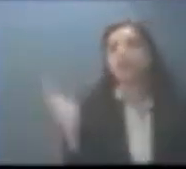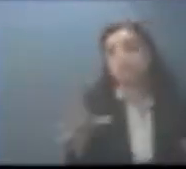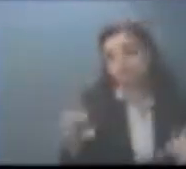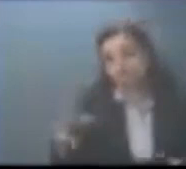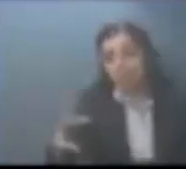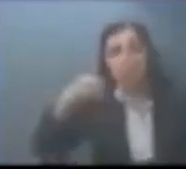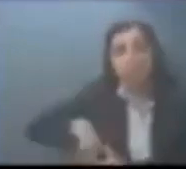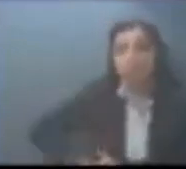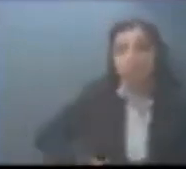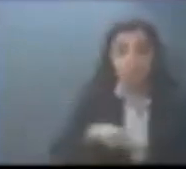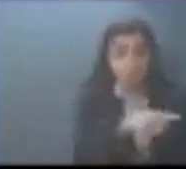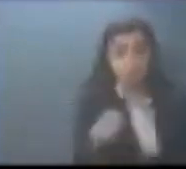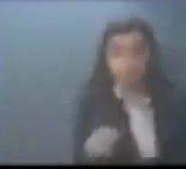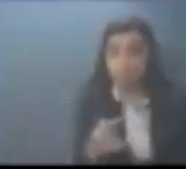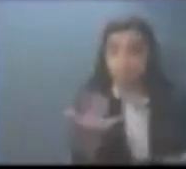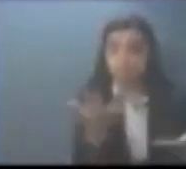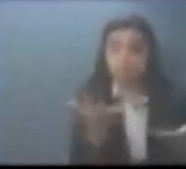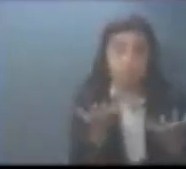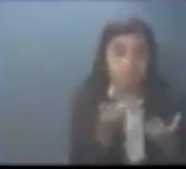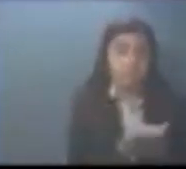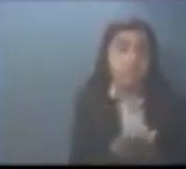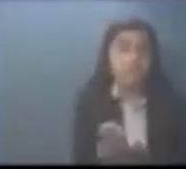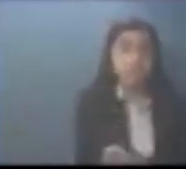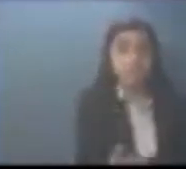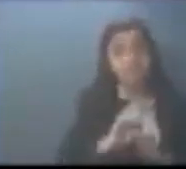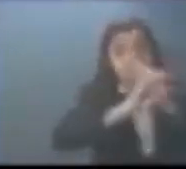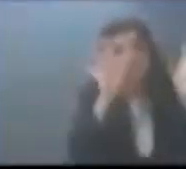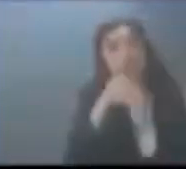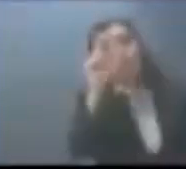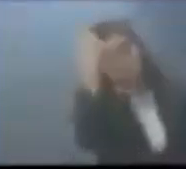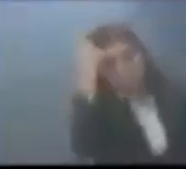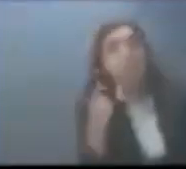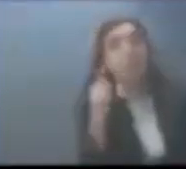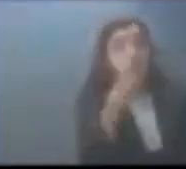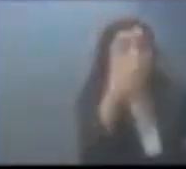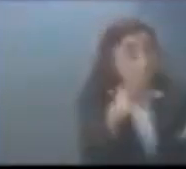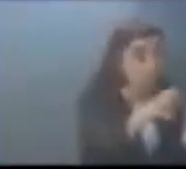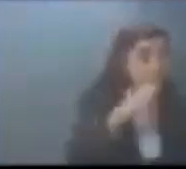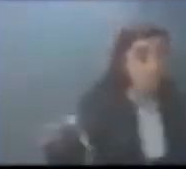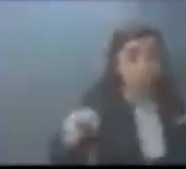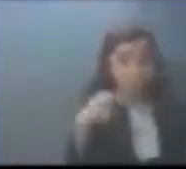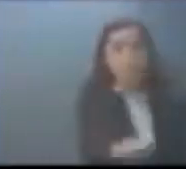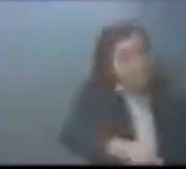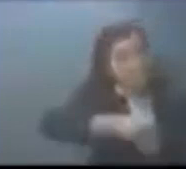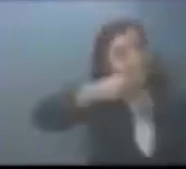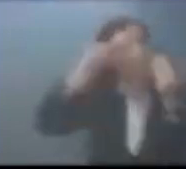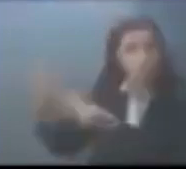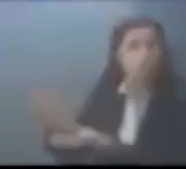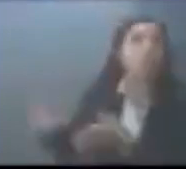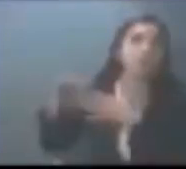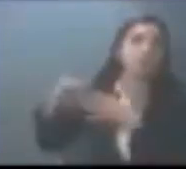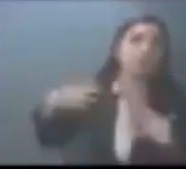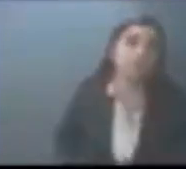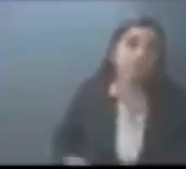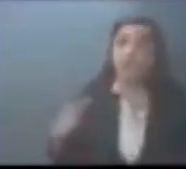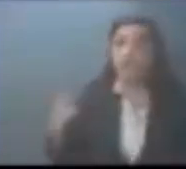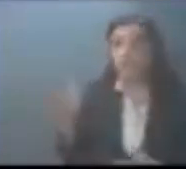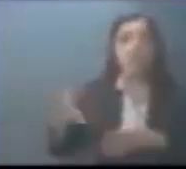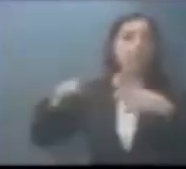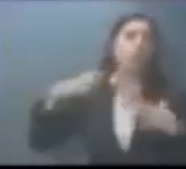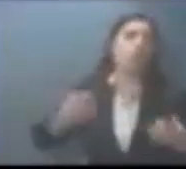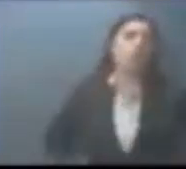transparencia? Primero, devuelvan lo robado. Así no vamos a tener necesidad de pedir